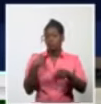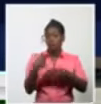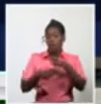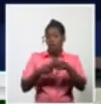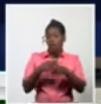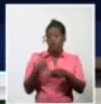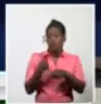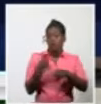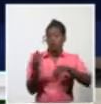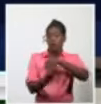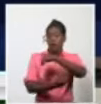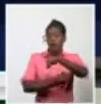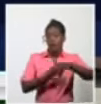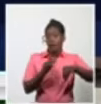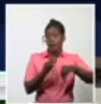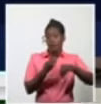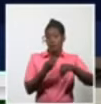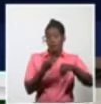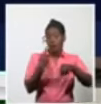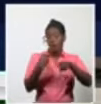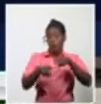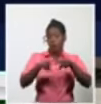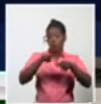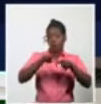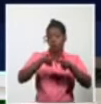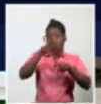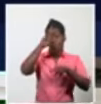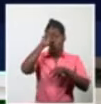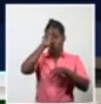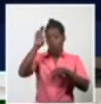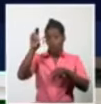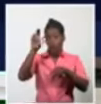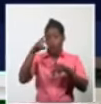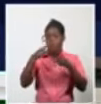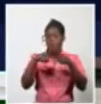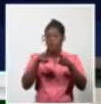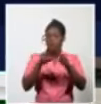movimientos, pero adecuadamente conservadas,